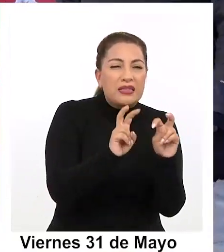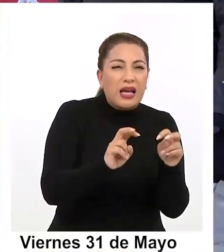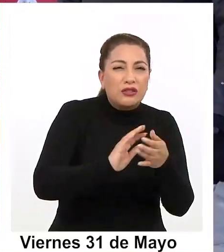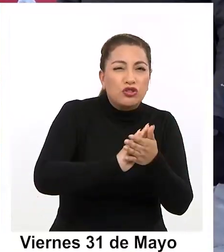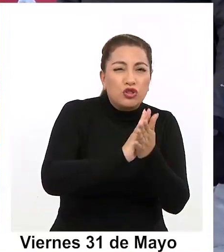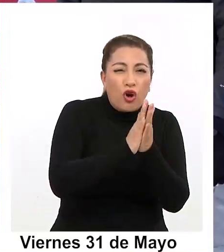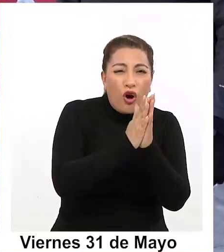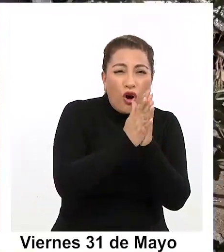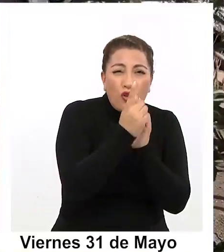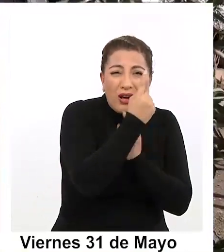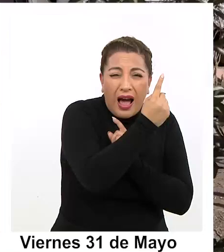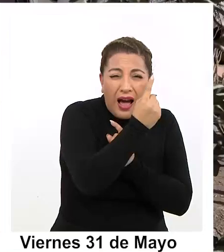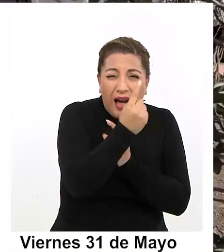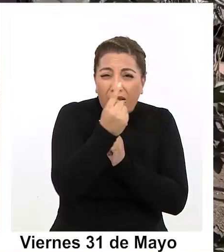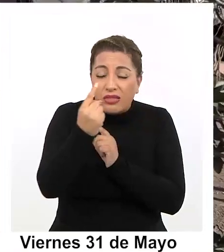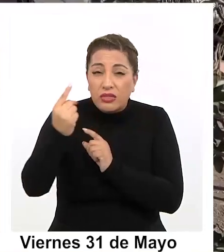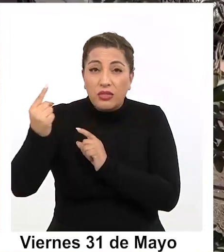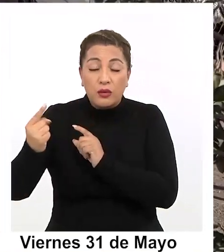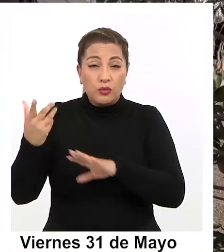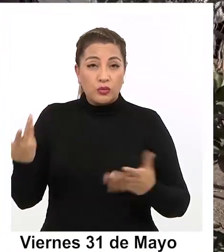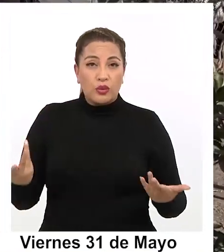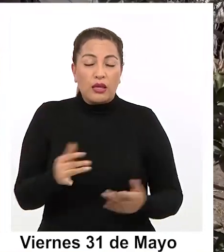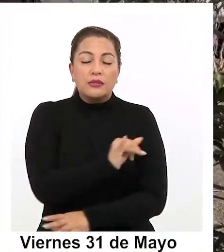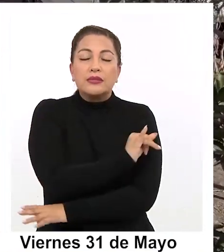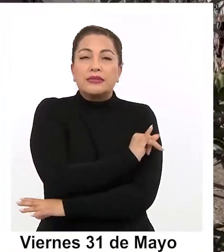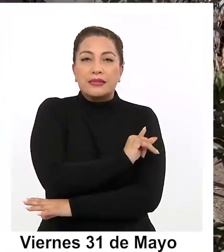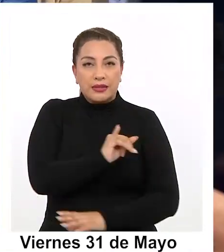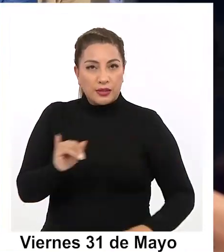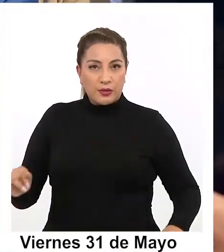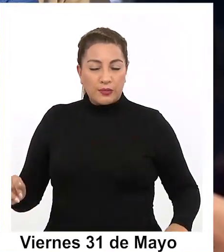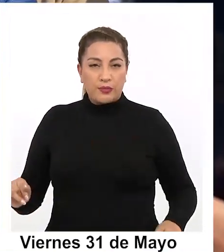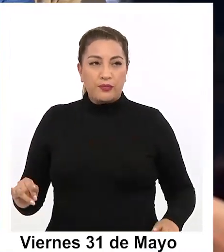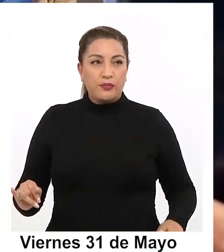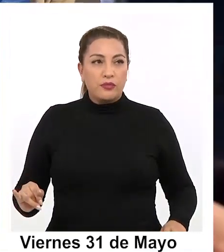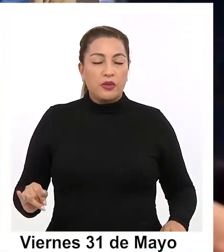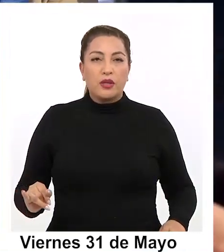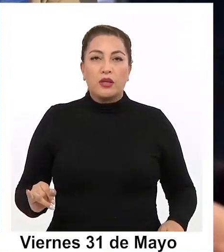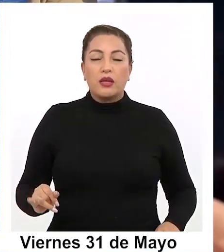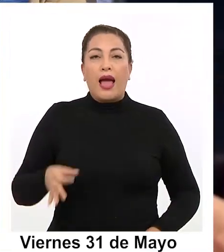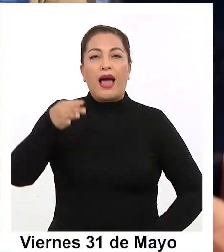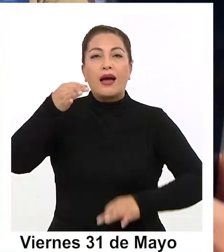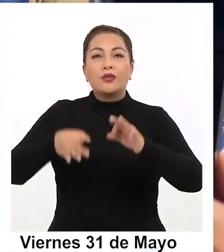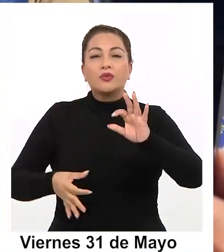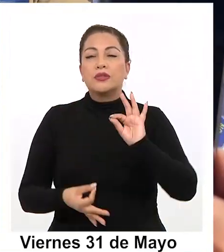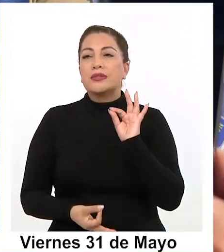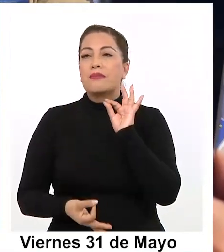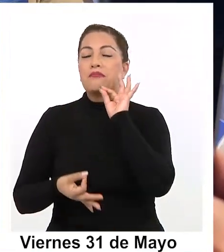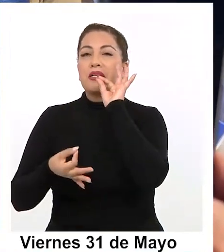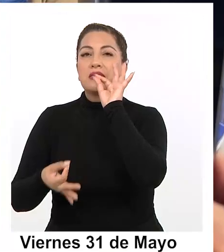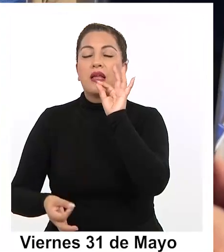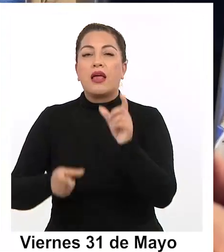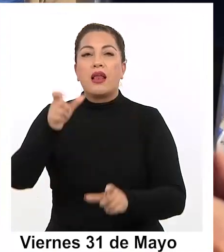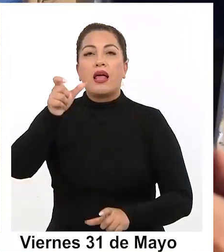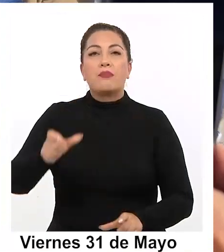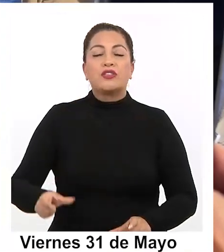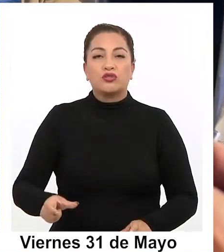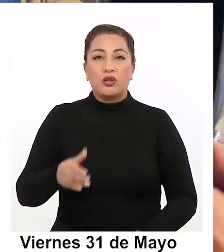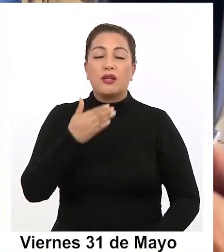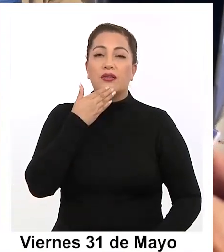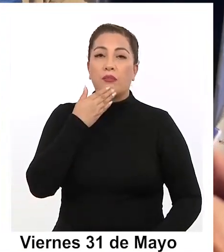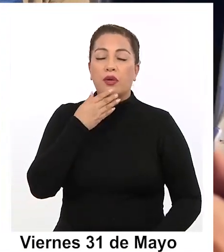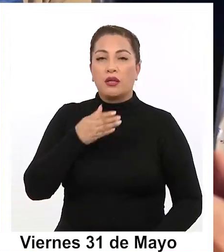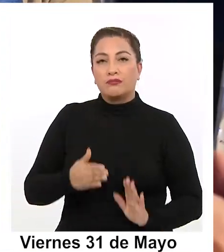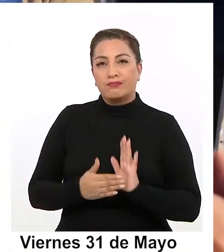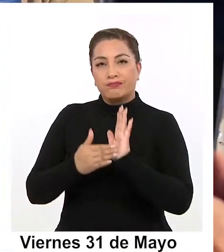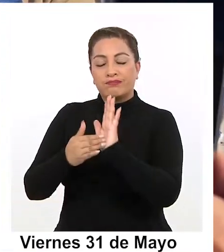evidencia que se ha eh incautado Para posteriormente poder presentarla al tribunal y llevar a estas personas a juicio y